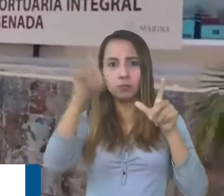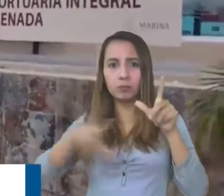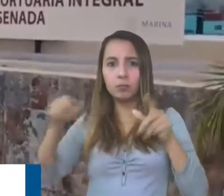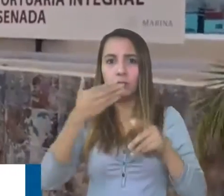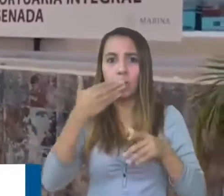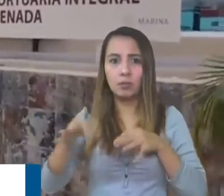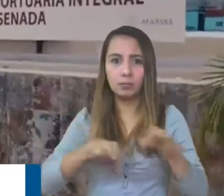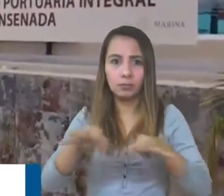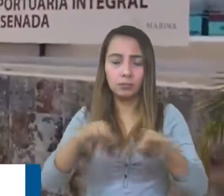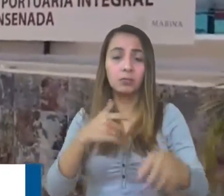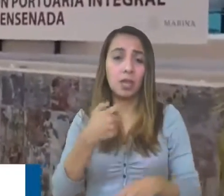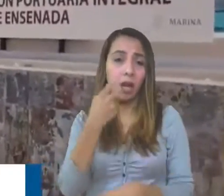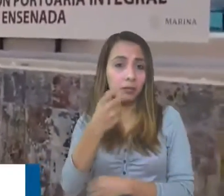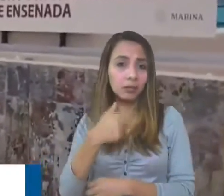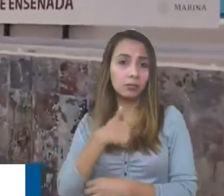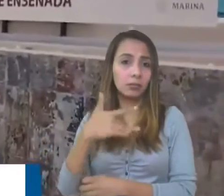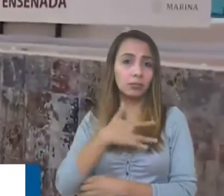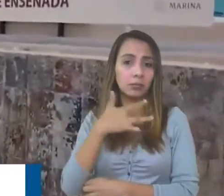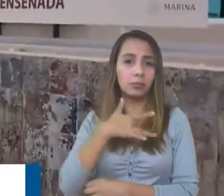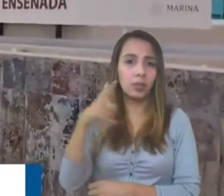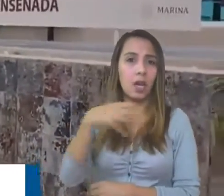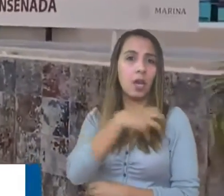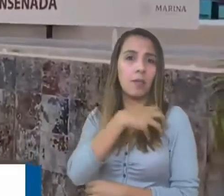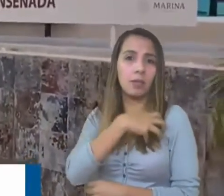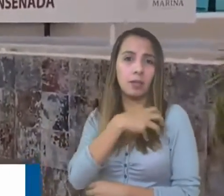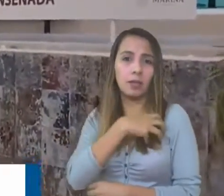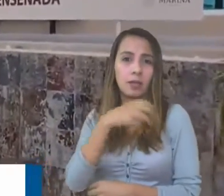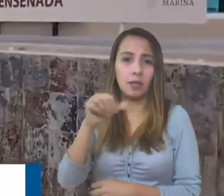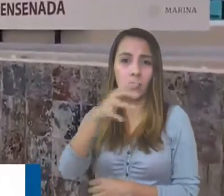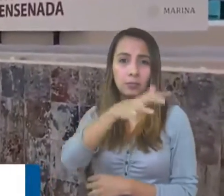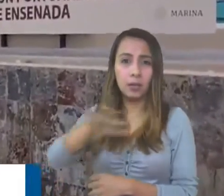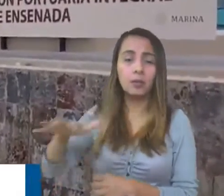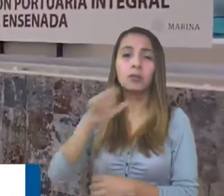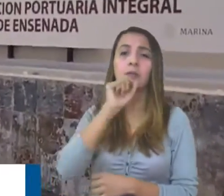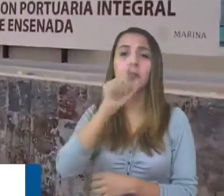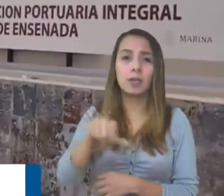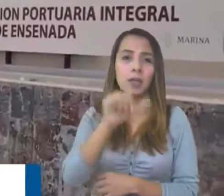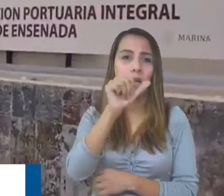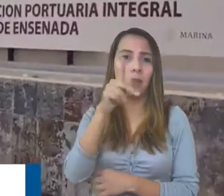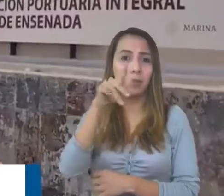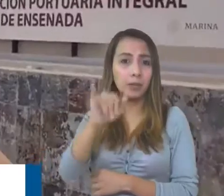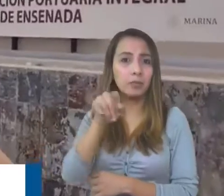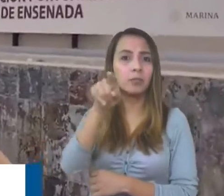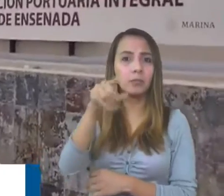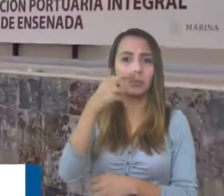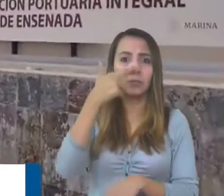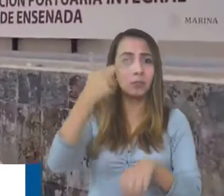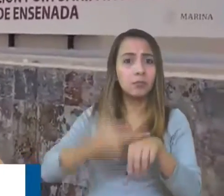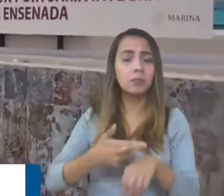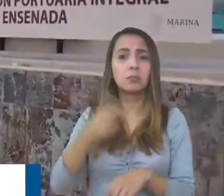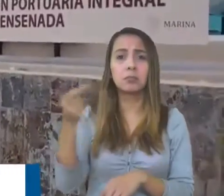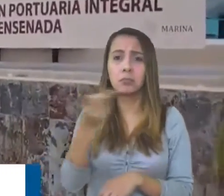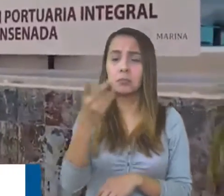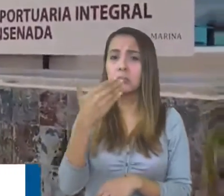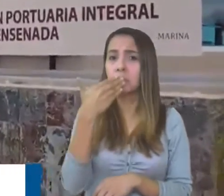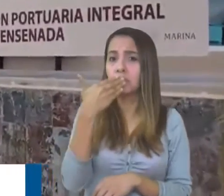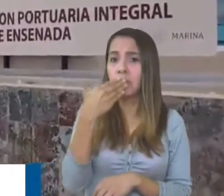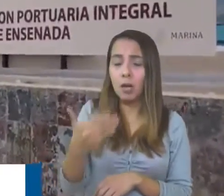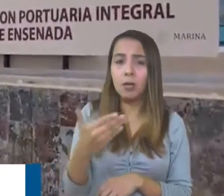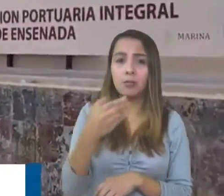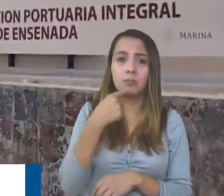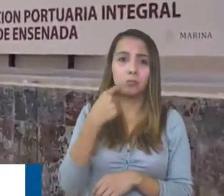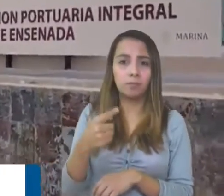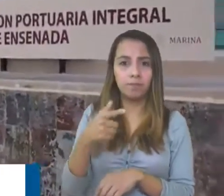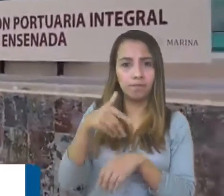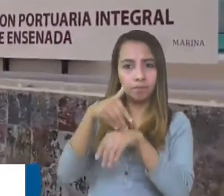el capitán de puerto y el director de la administración portuaria los miré muy en el papel del presidente de la República. No creo yo que